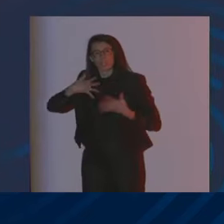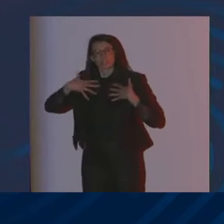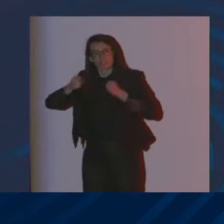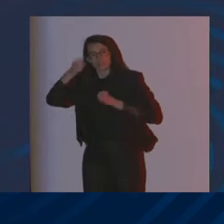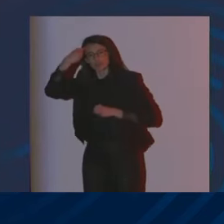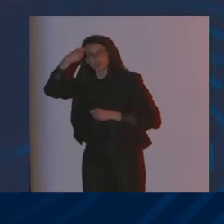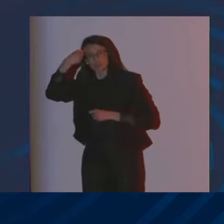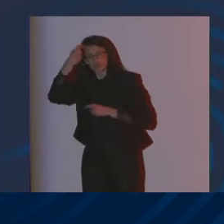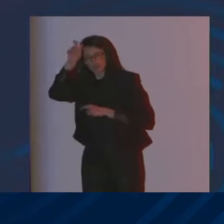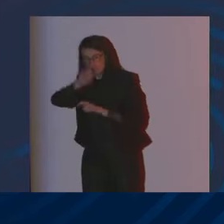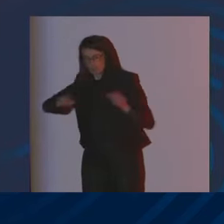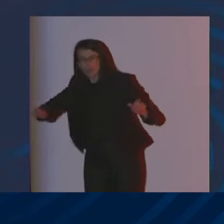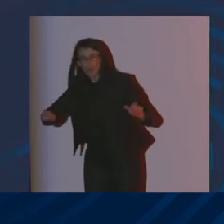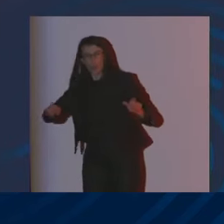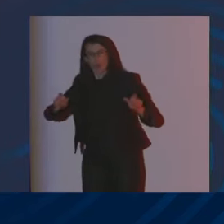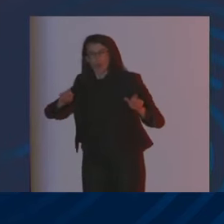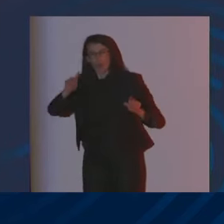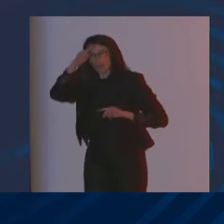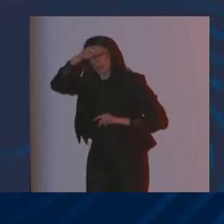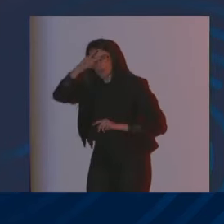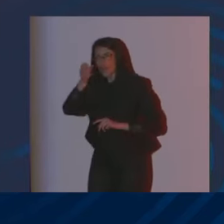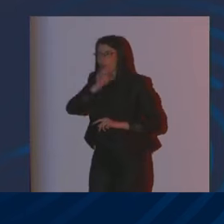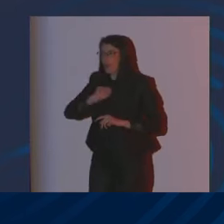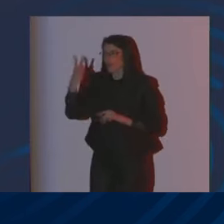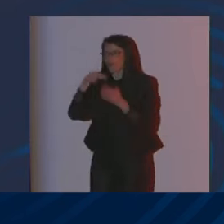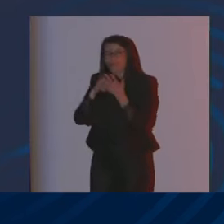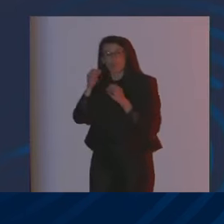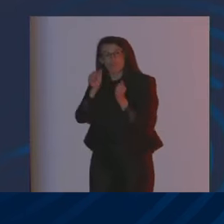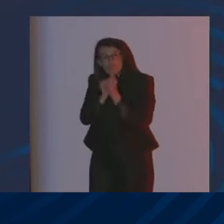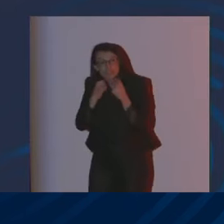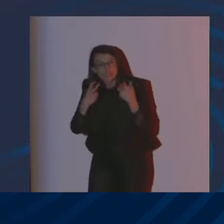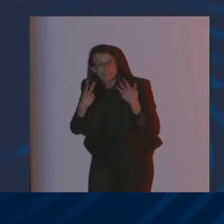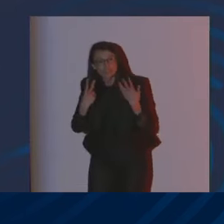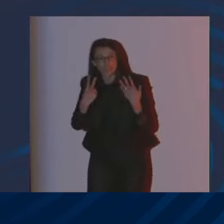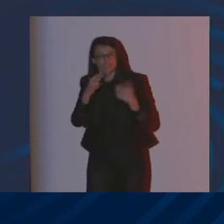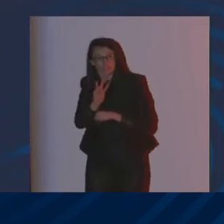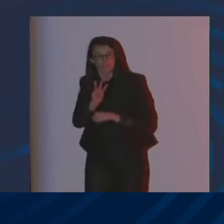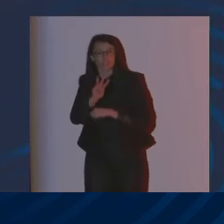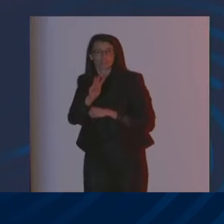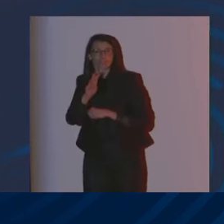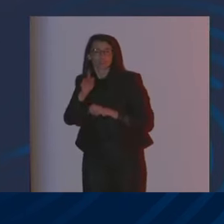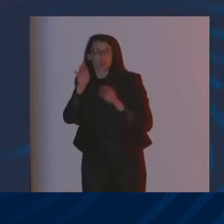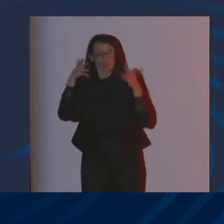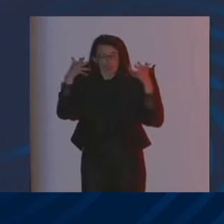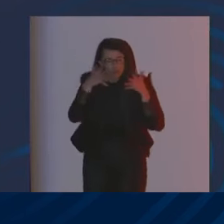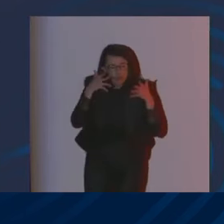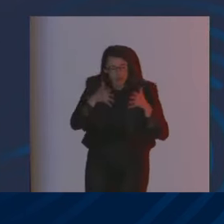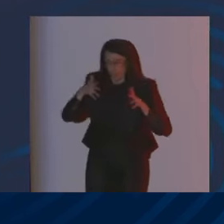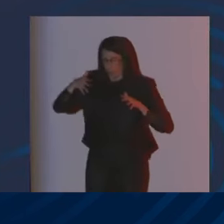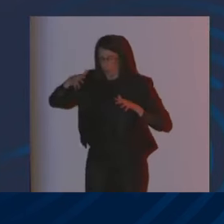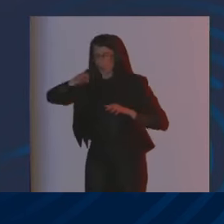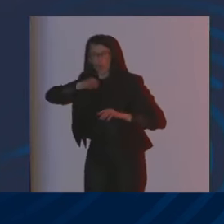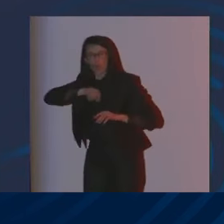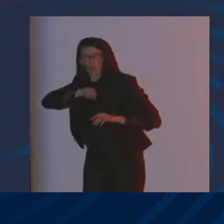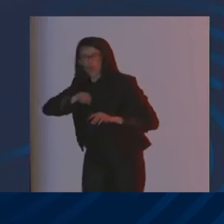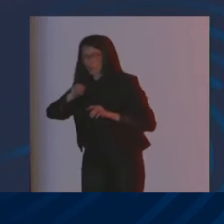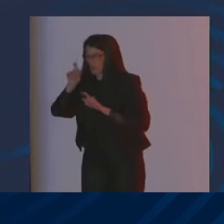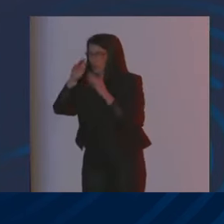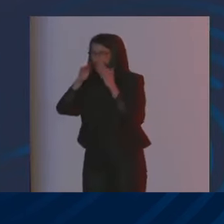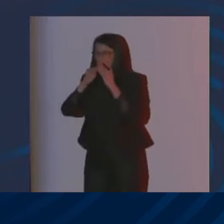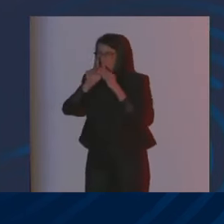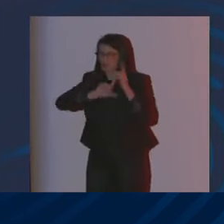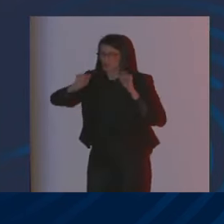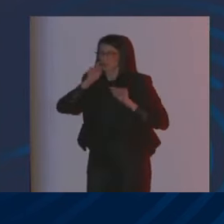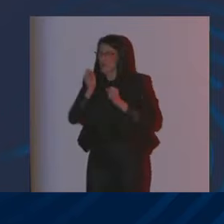personas. En este 2023 hemos dado cobijo y ofrecido consuelo a quienes tienen que abandonar sus casas a causa de las llamas,